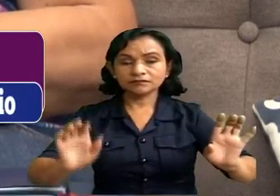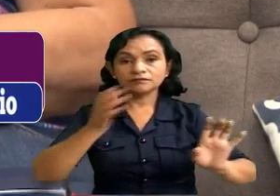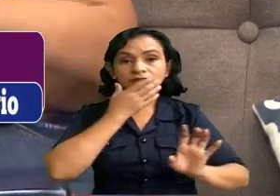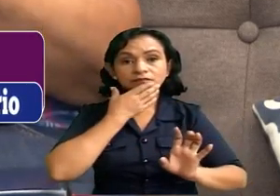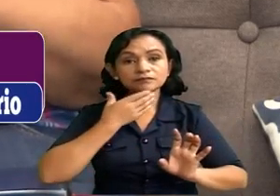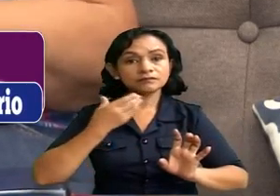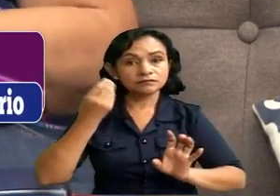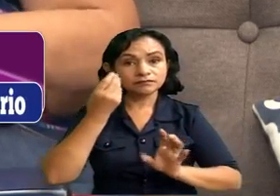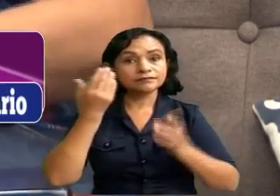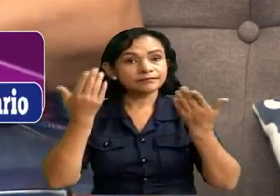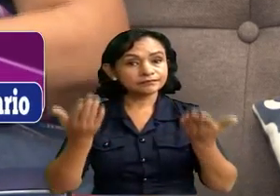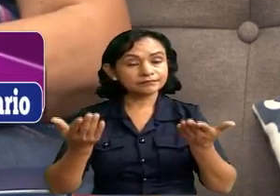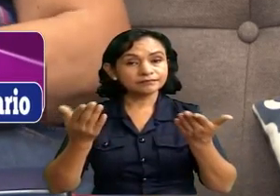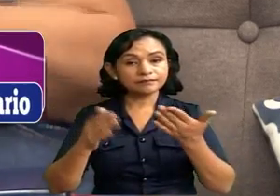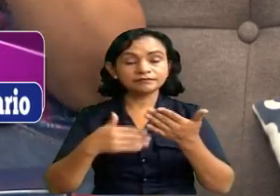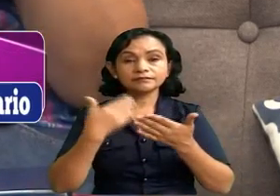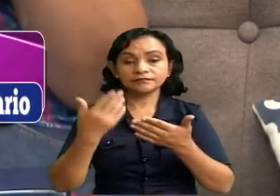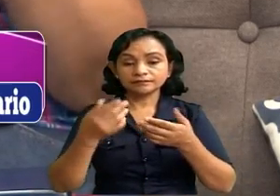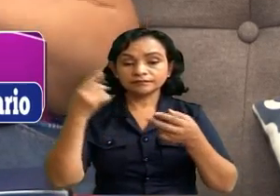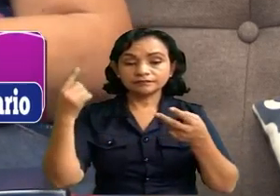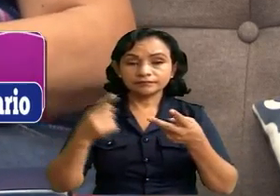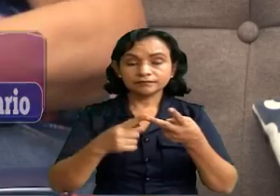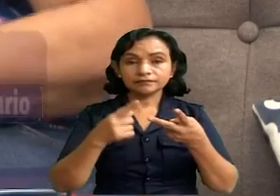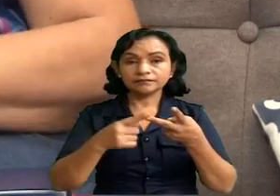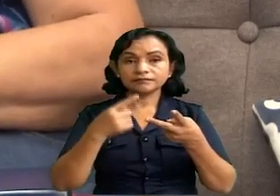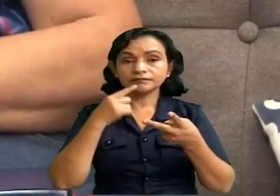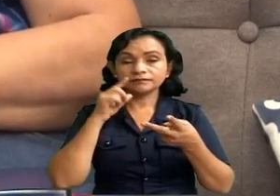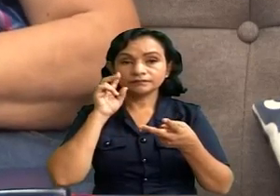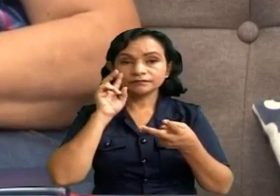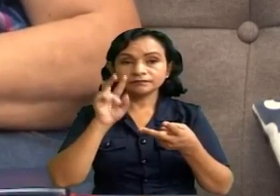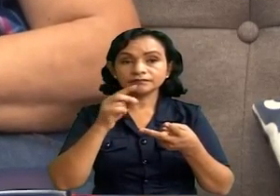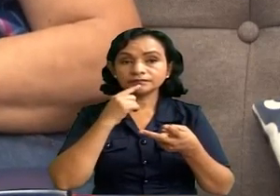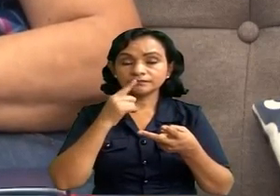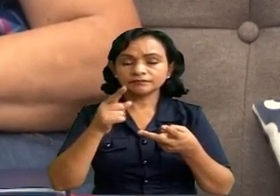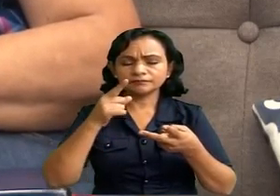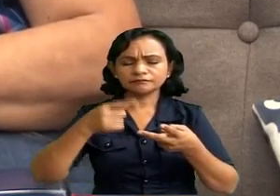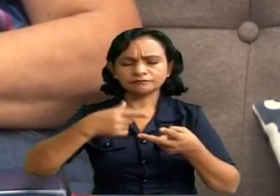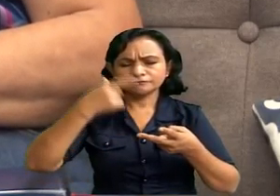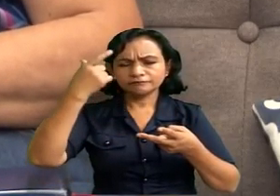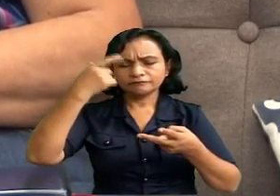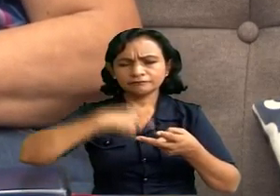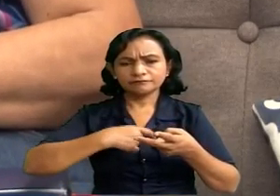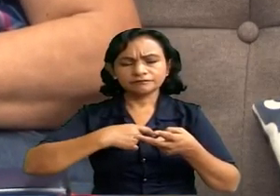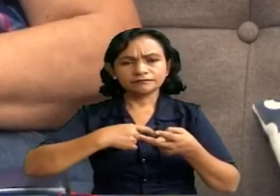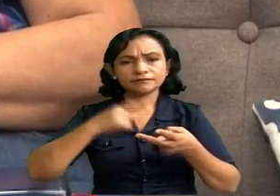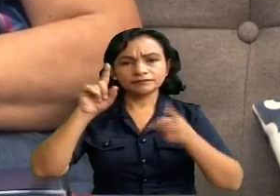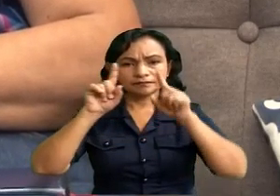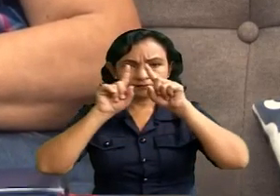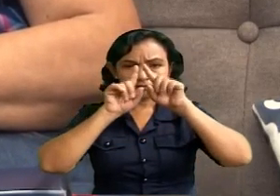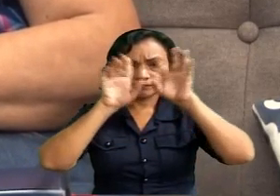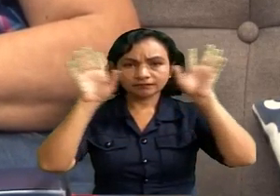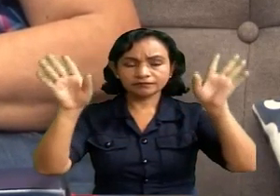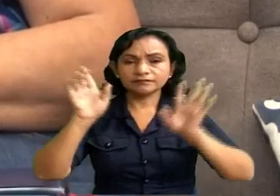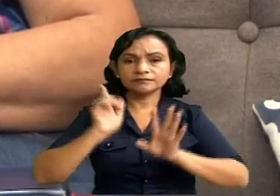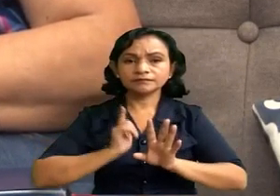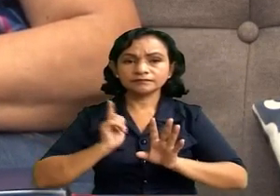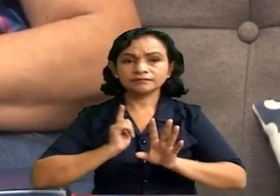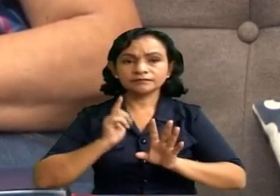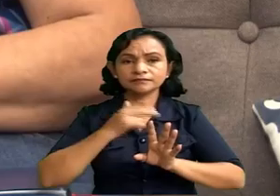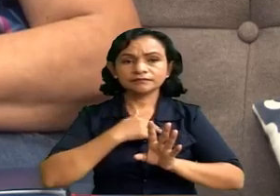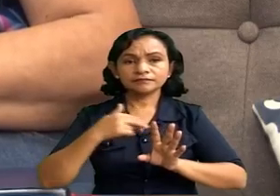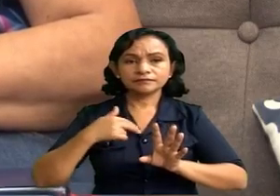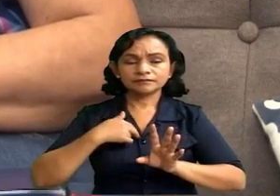primero. Segundo, que hay que destacar en ese video que observamos, era la firmeza y la claridad que él tenía para enfrentar el